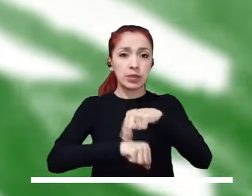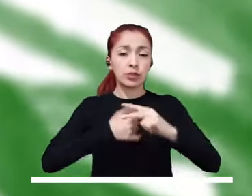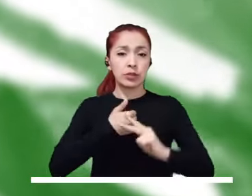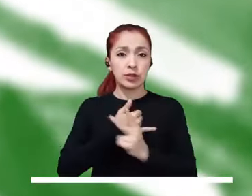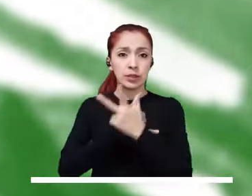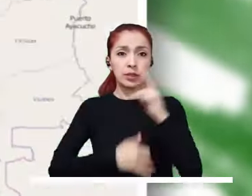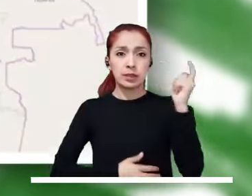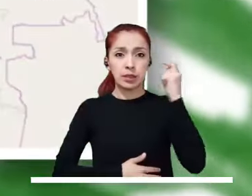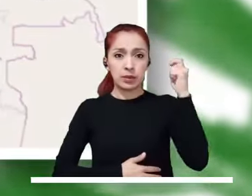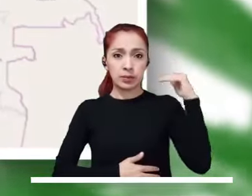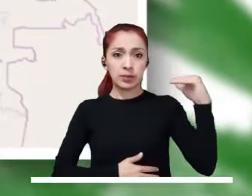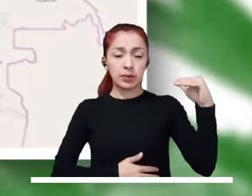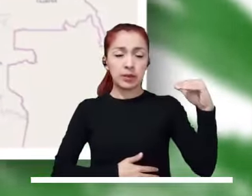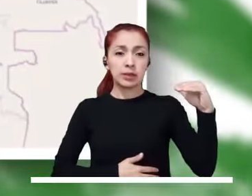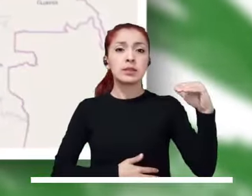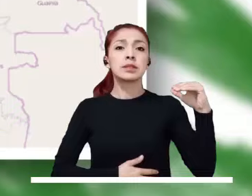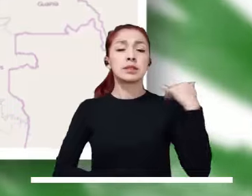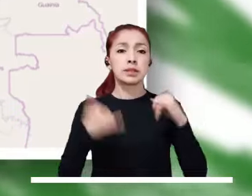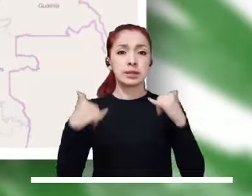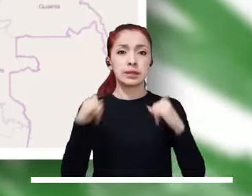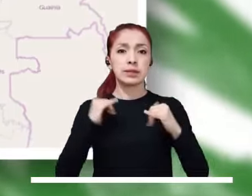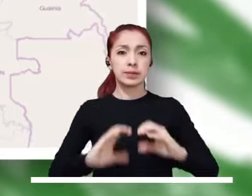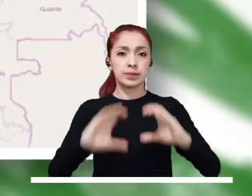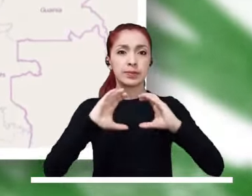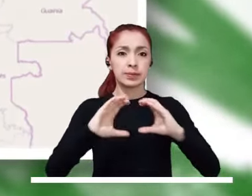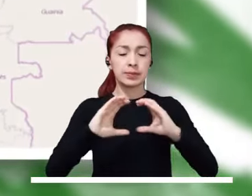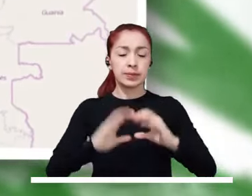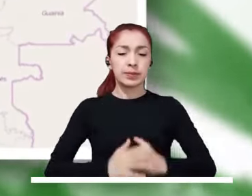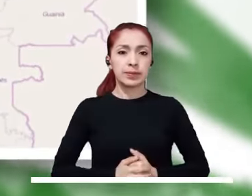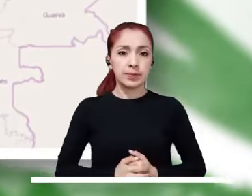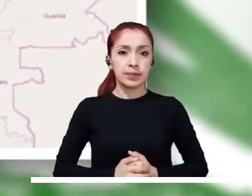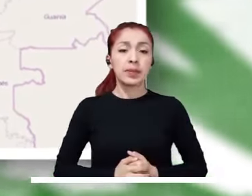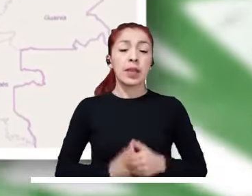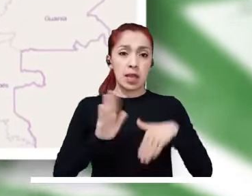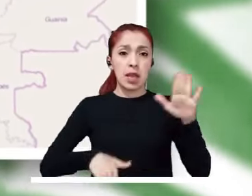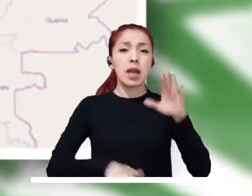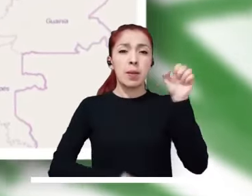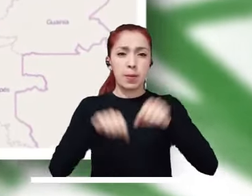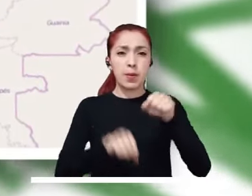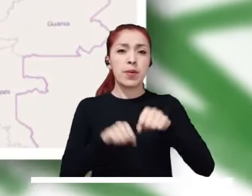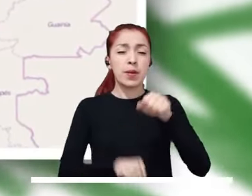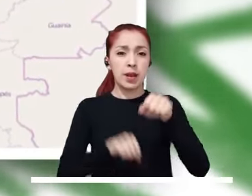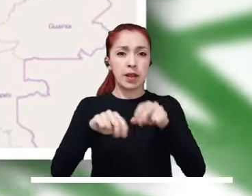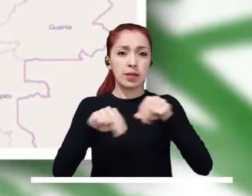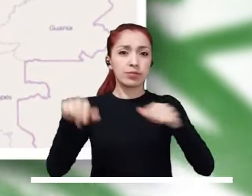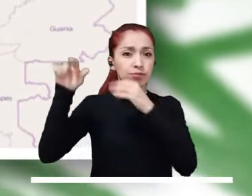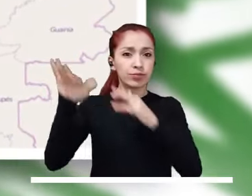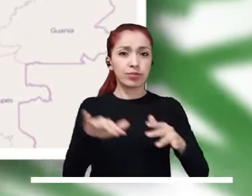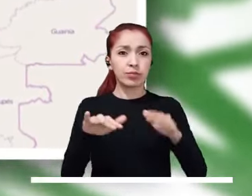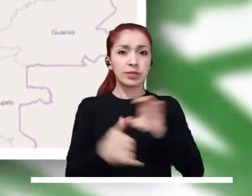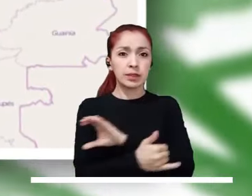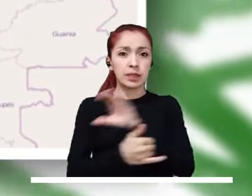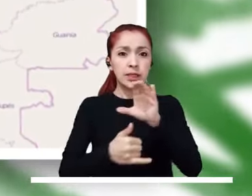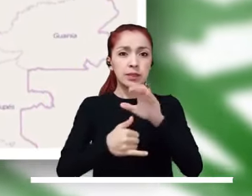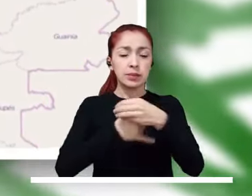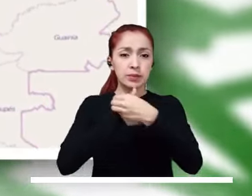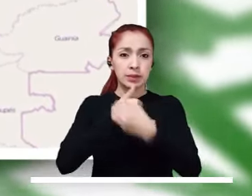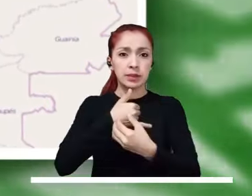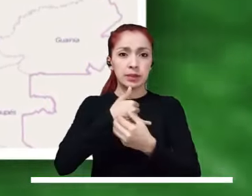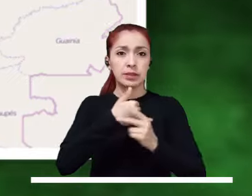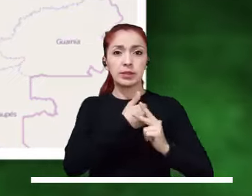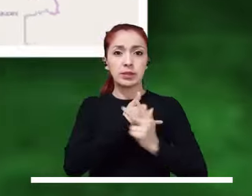Alerta máxima por incendios en el Caribe, Nariño, Los Andes, Meta, Casanare y Caquetá.